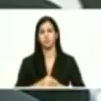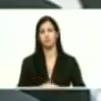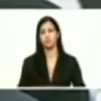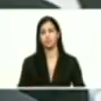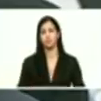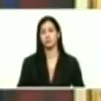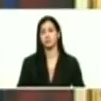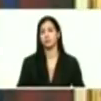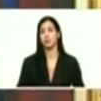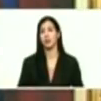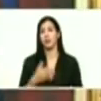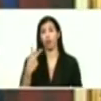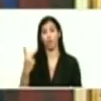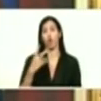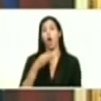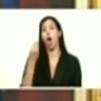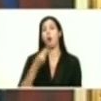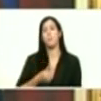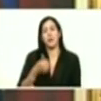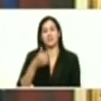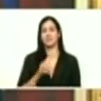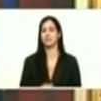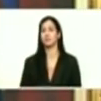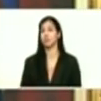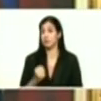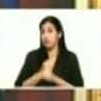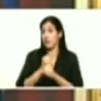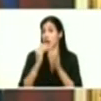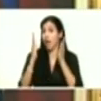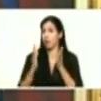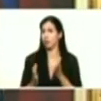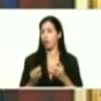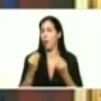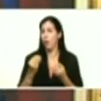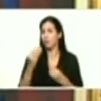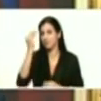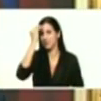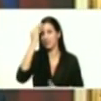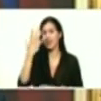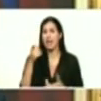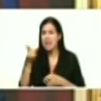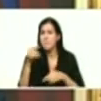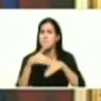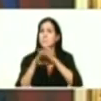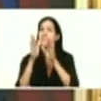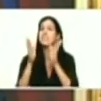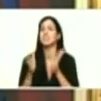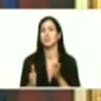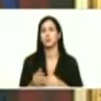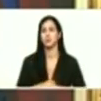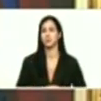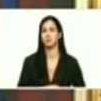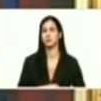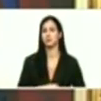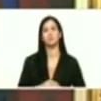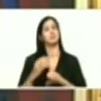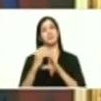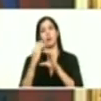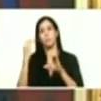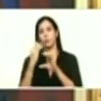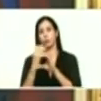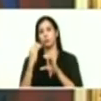estábamos más jóvenes era trabajador ¿quién iba a pensar que iba a ser ministro de transporte